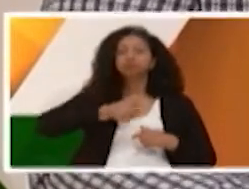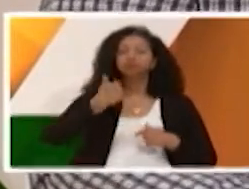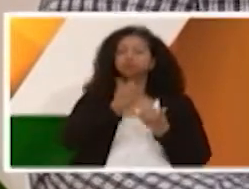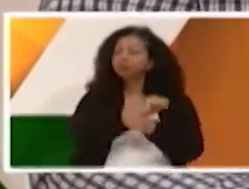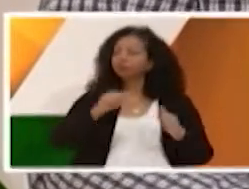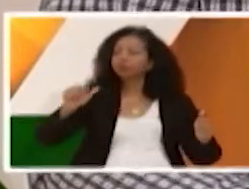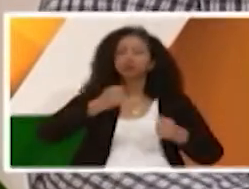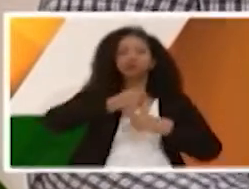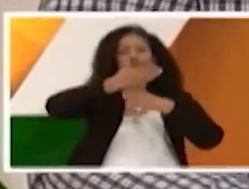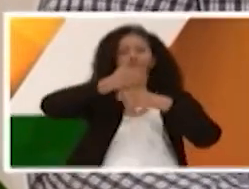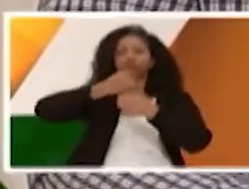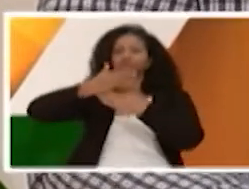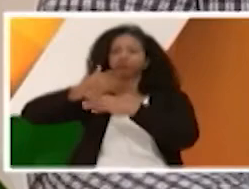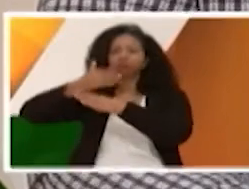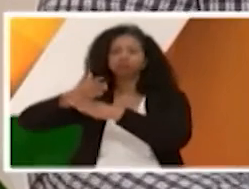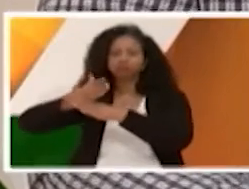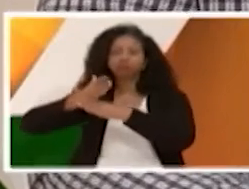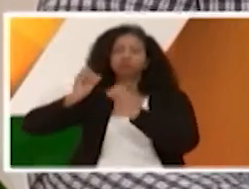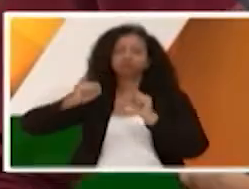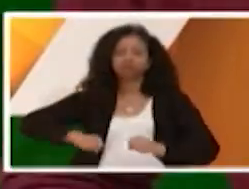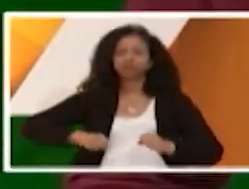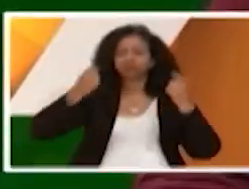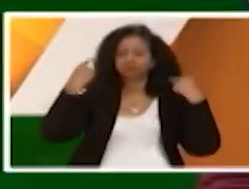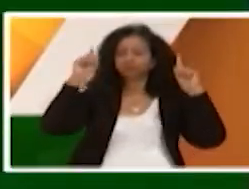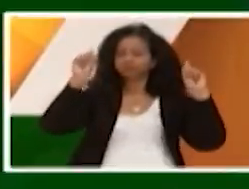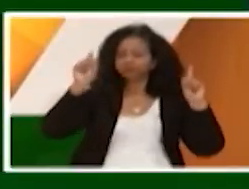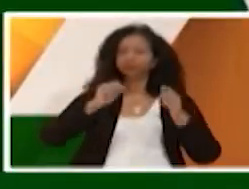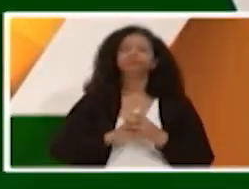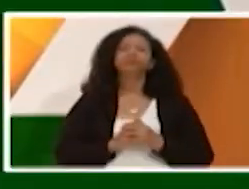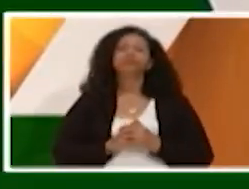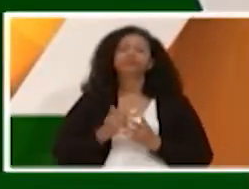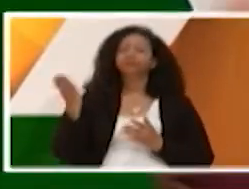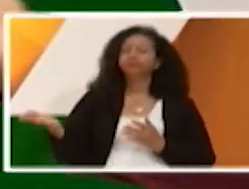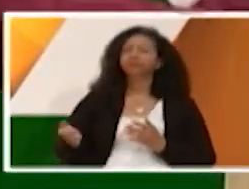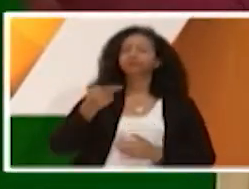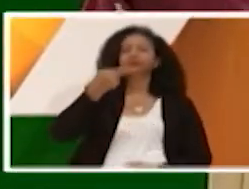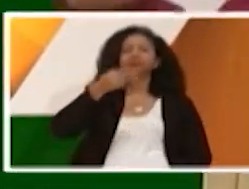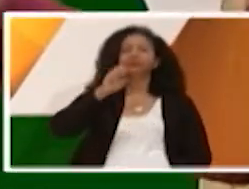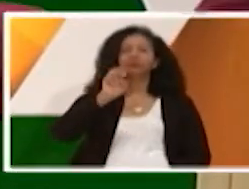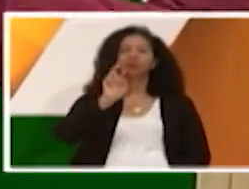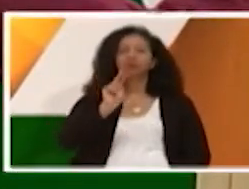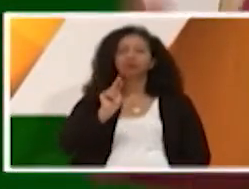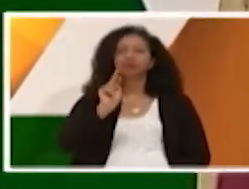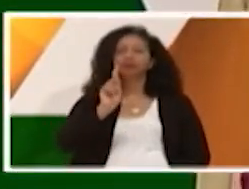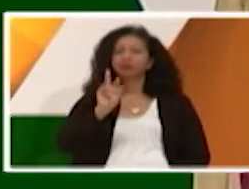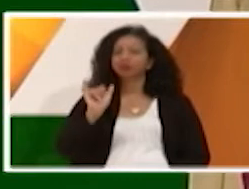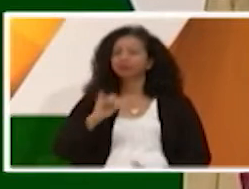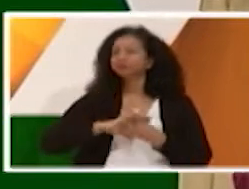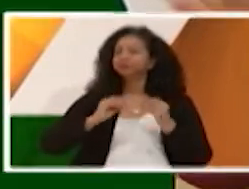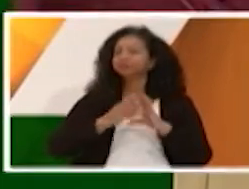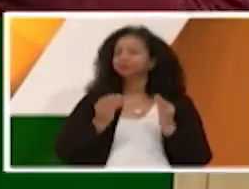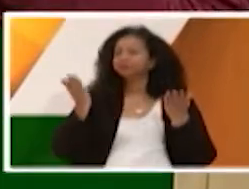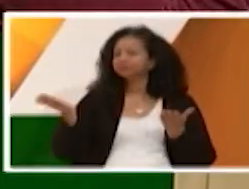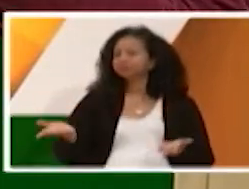pudieran encontrar en su entorno. Así es. Henry, cuéntanos tú. Sobre todo... Tu participación en estos proyectos, porque es